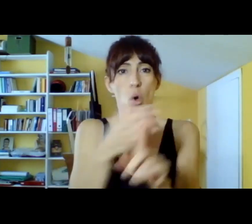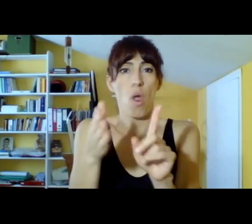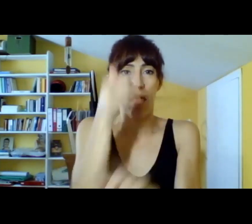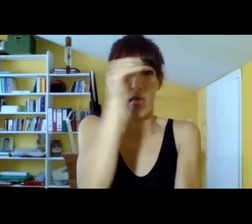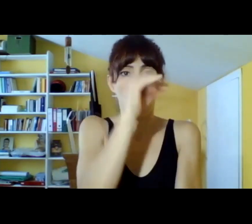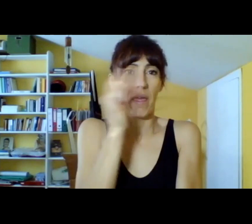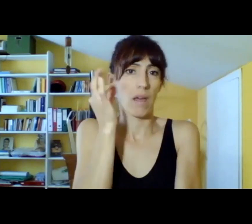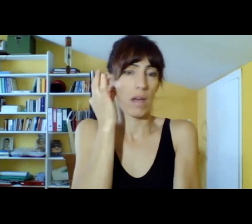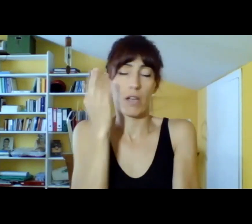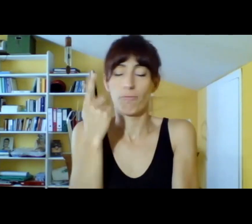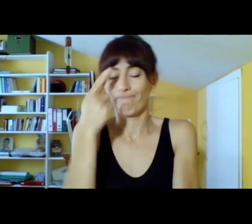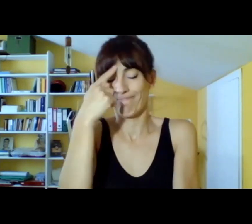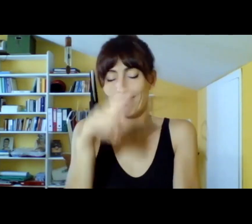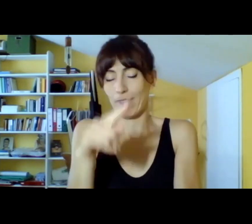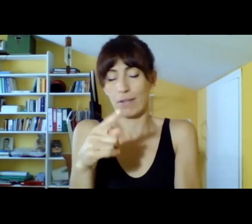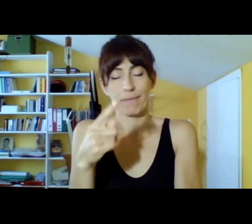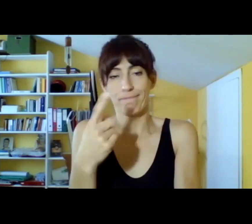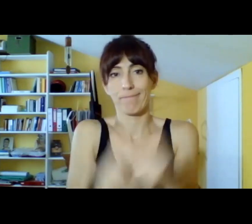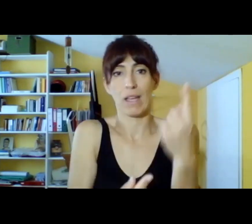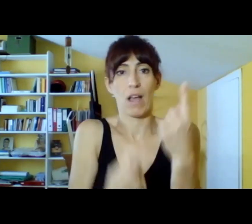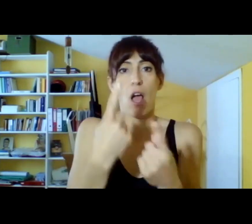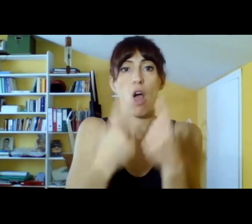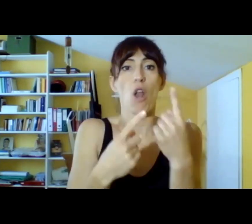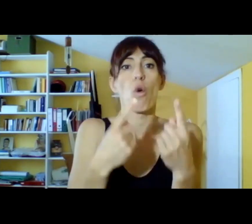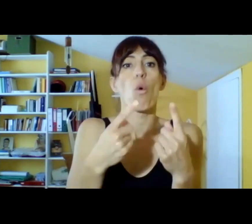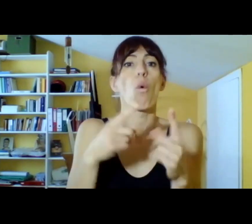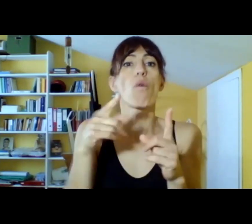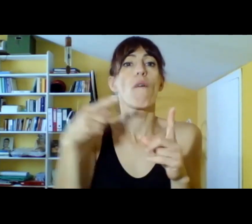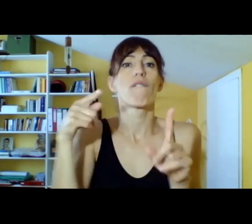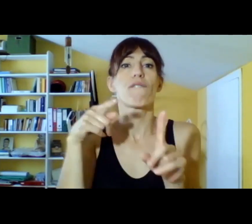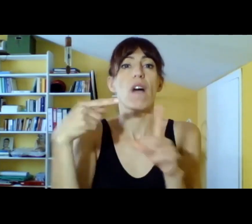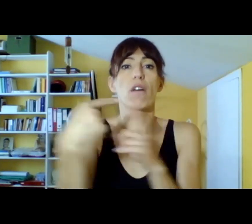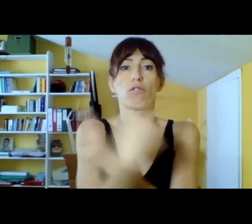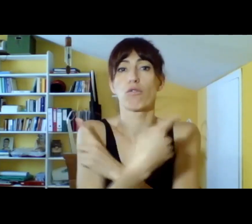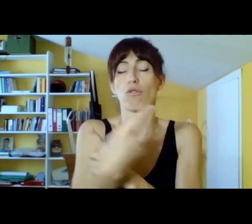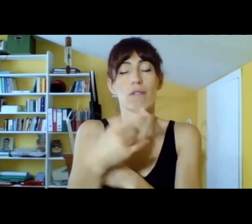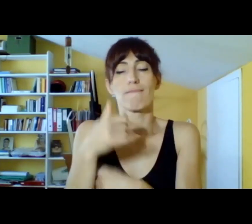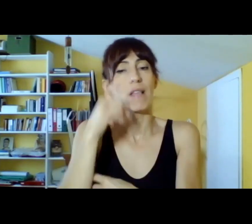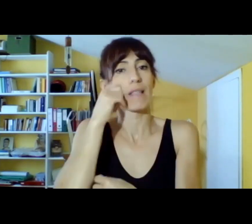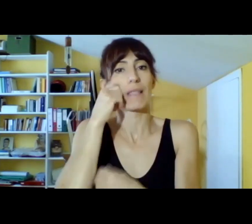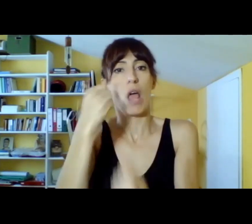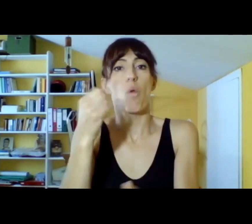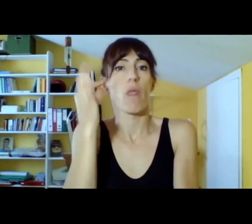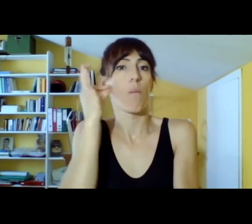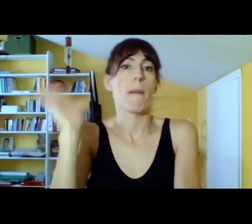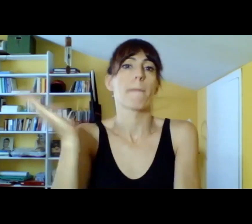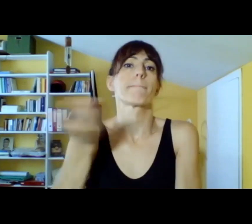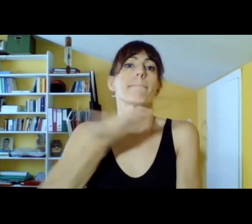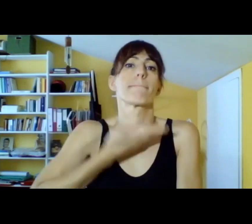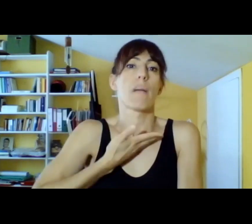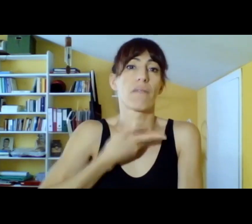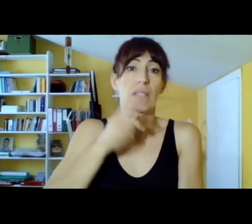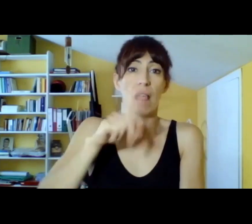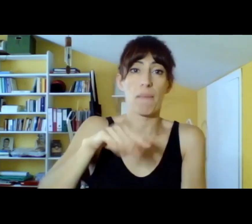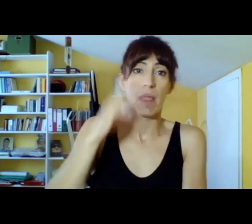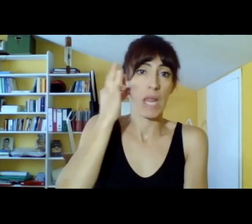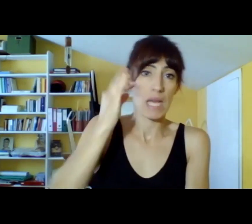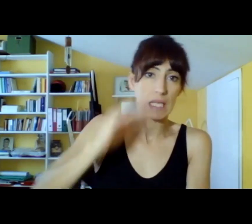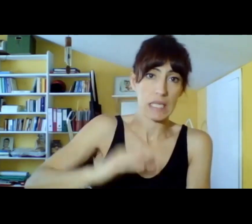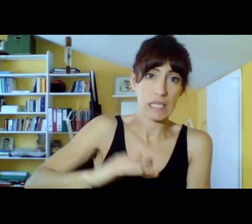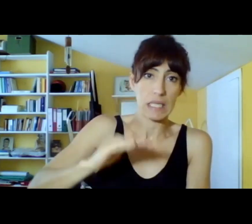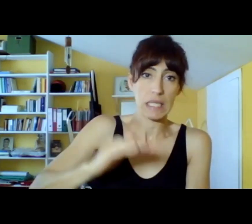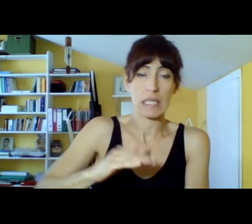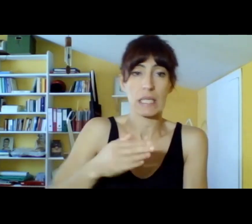pues son algunos de los factores que mayor impacto tienen sobre nuestra salud, sobre la salud de las mujeres y de las niñas, y no